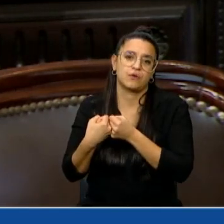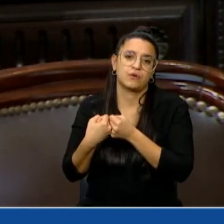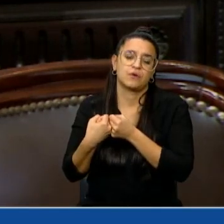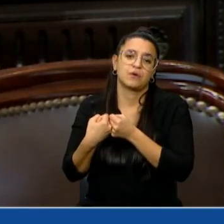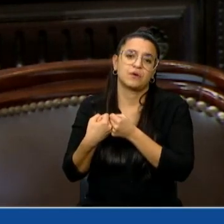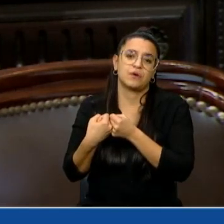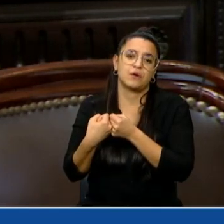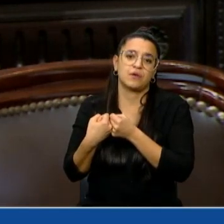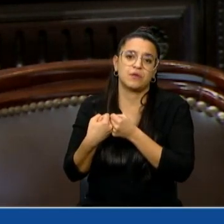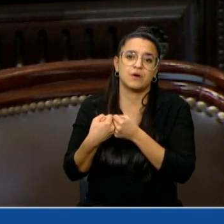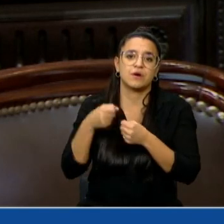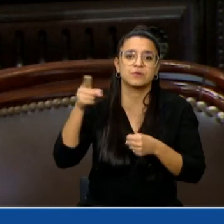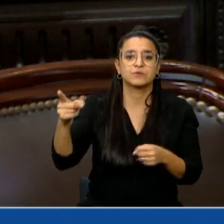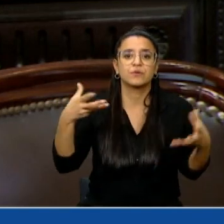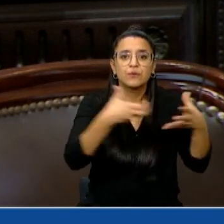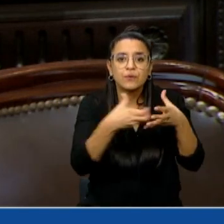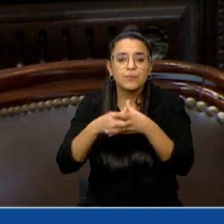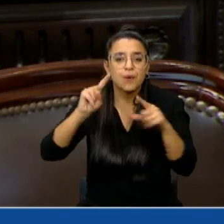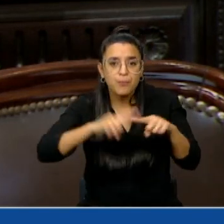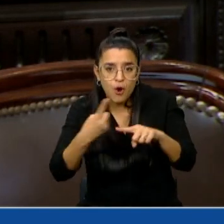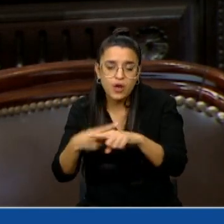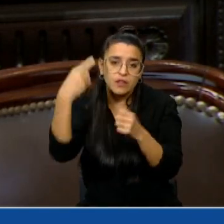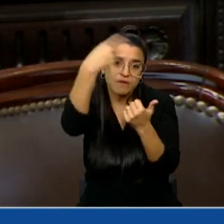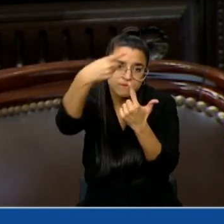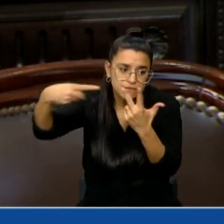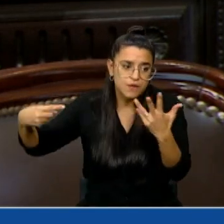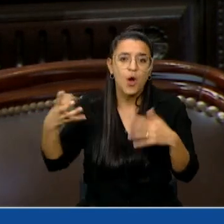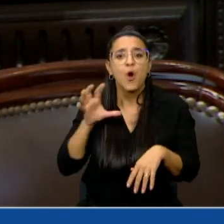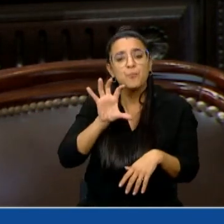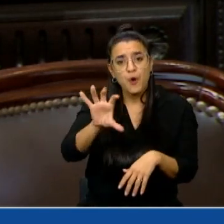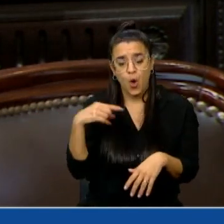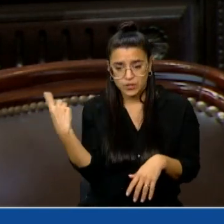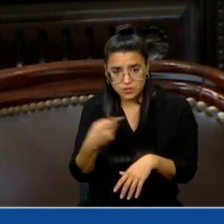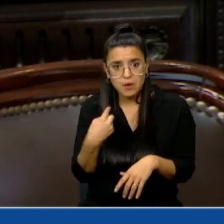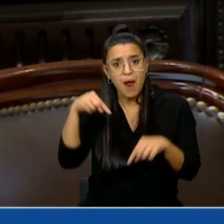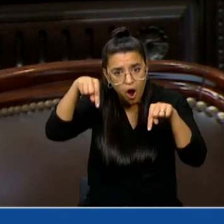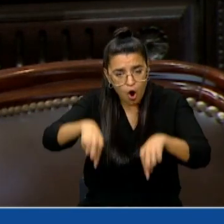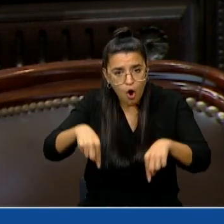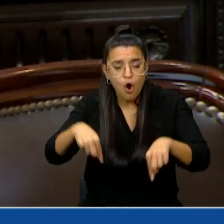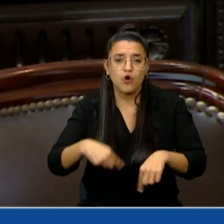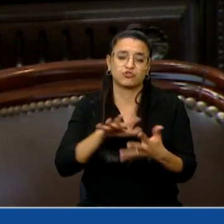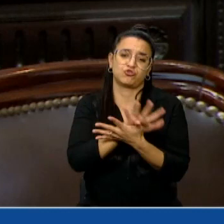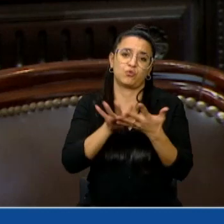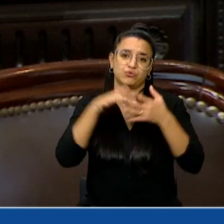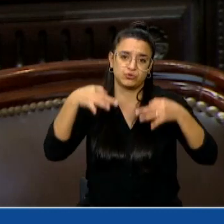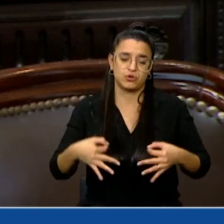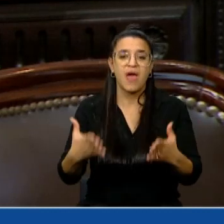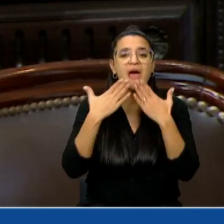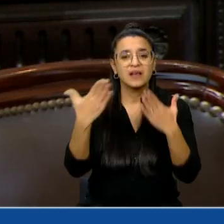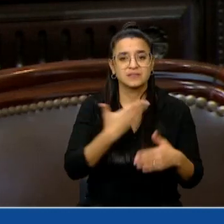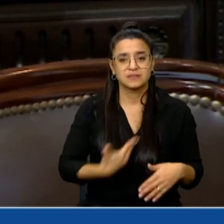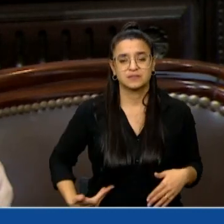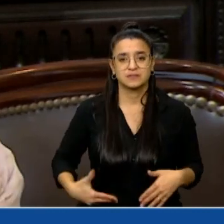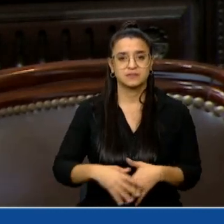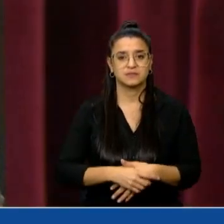con diversas fuerzas políticas y en nuestras provincias para que hoy traigamos una solución. Gracias,